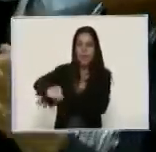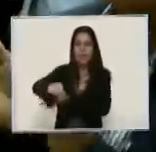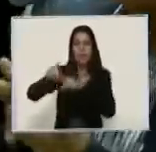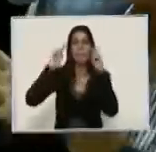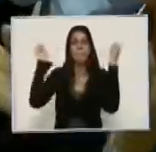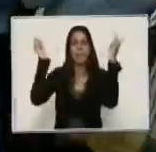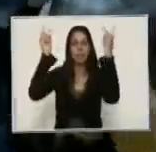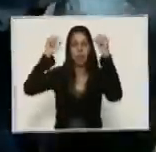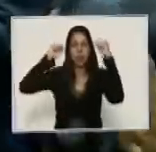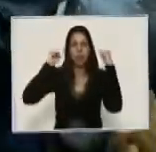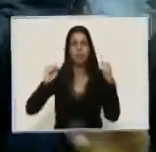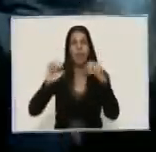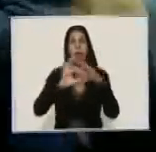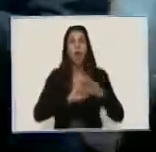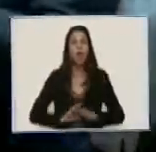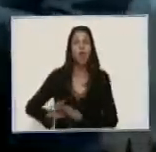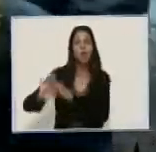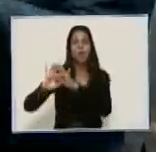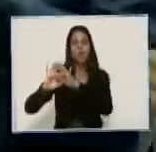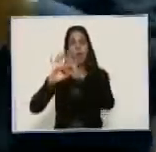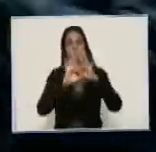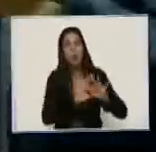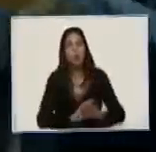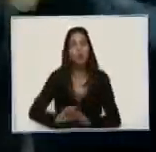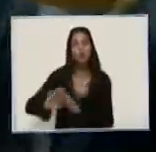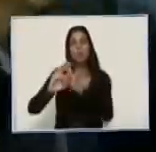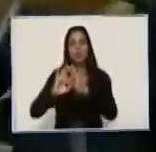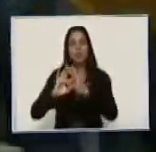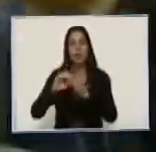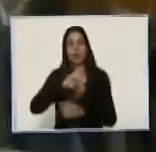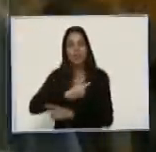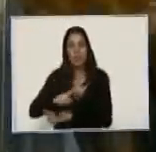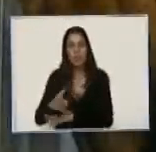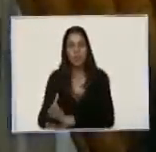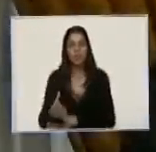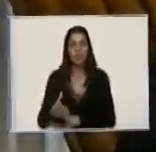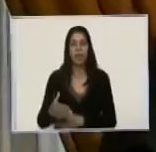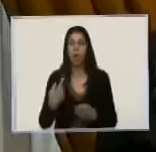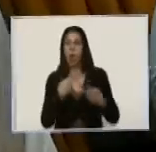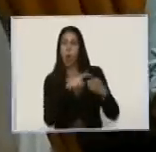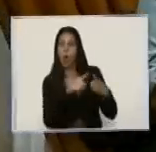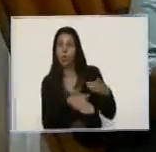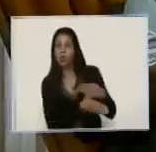unido, unido y unido. No hay otro camino.